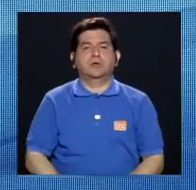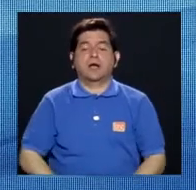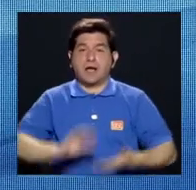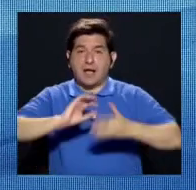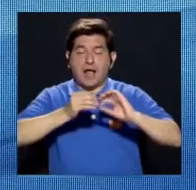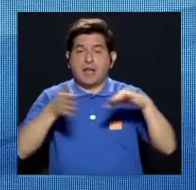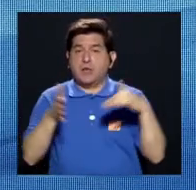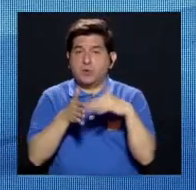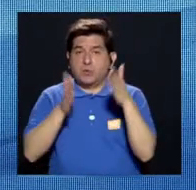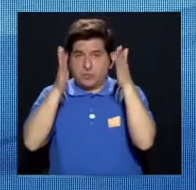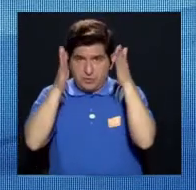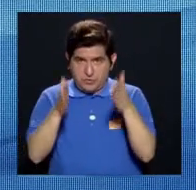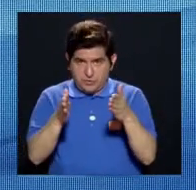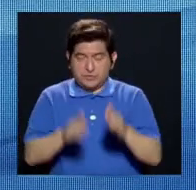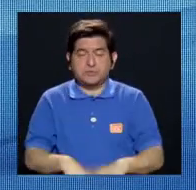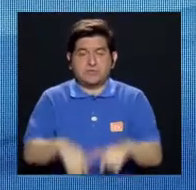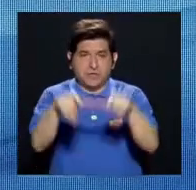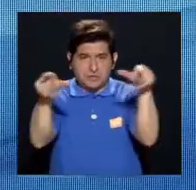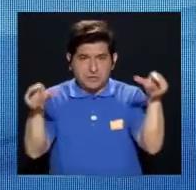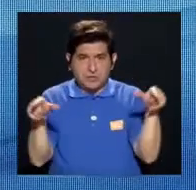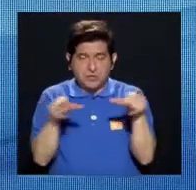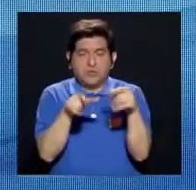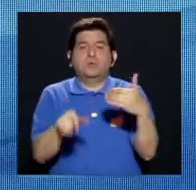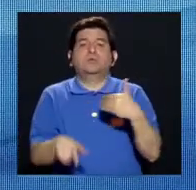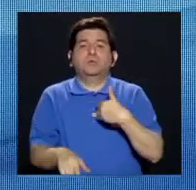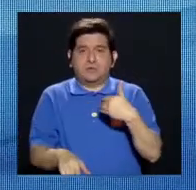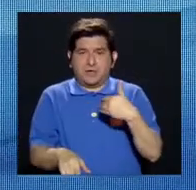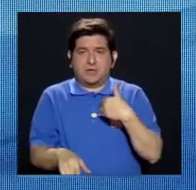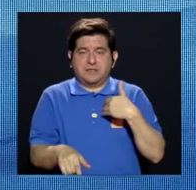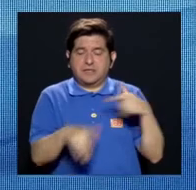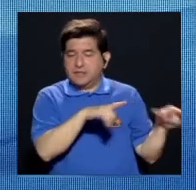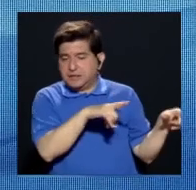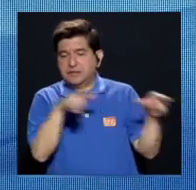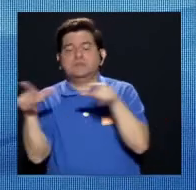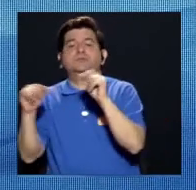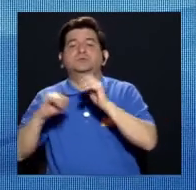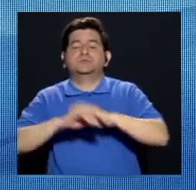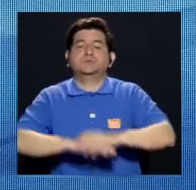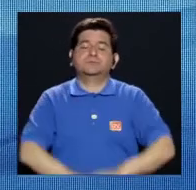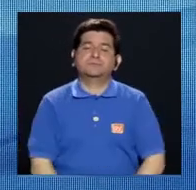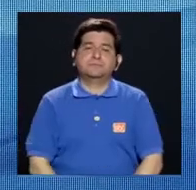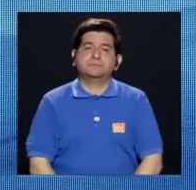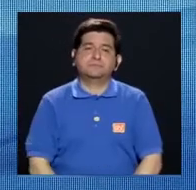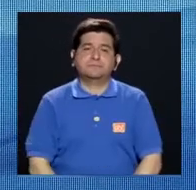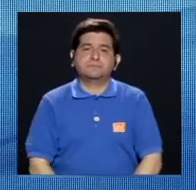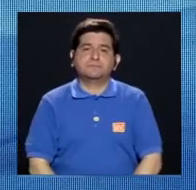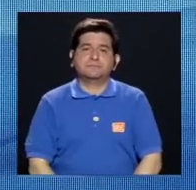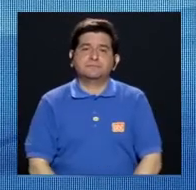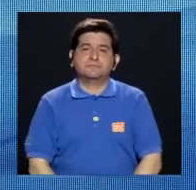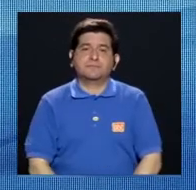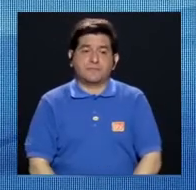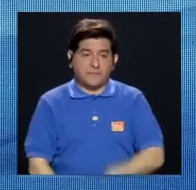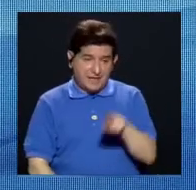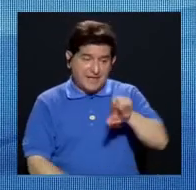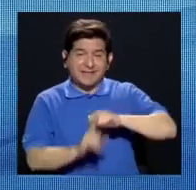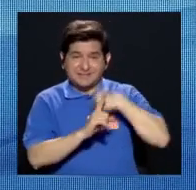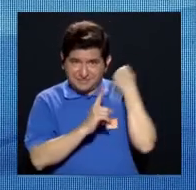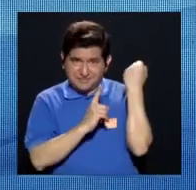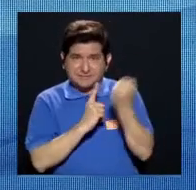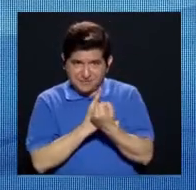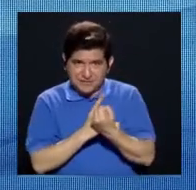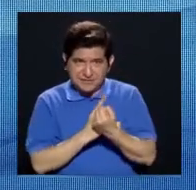aquella cantidad de cupos que teníamos disponibles. Esto es una